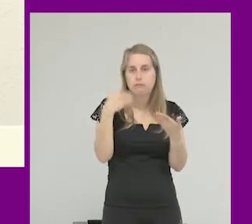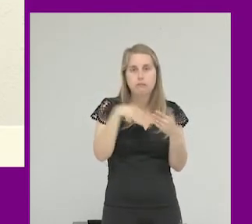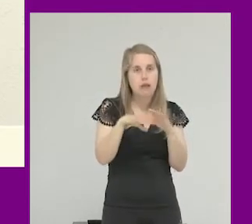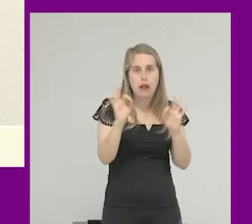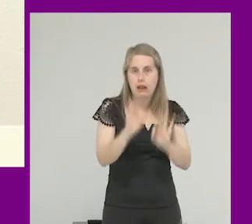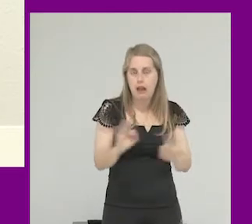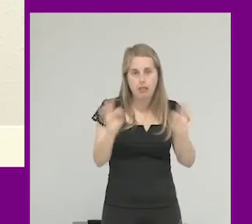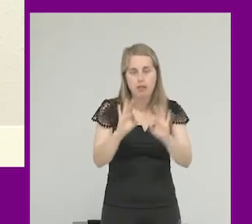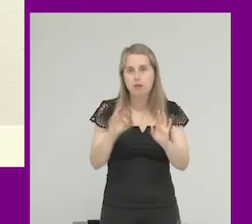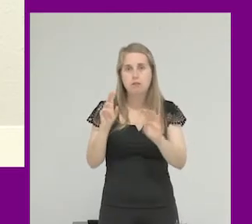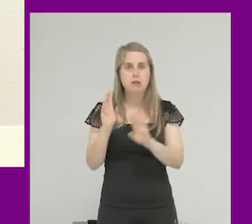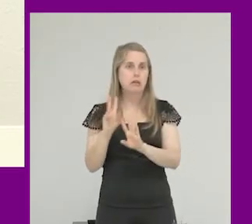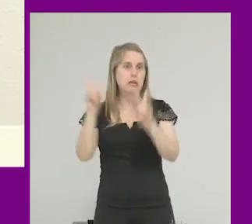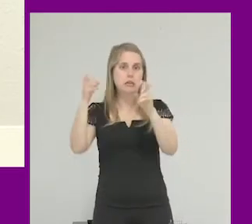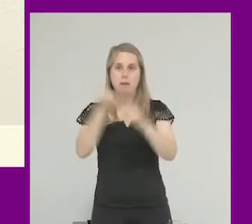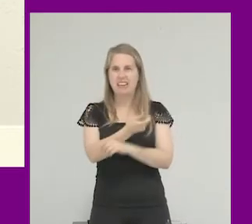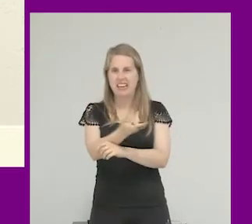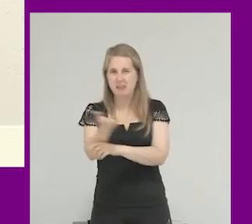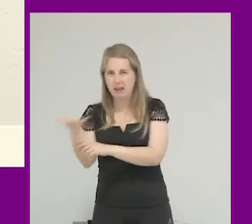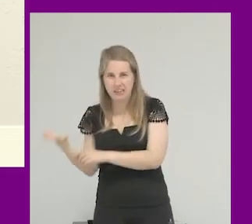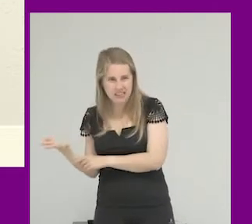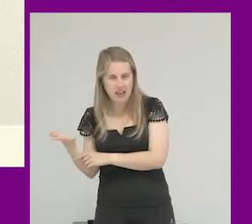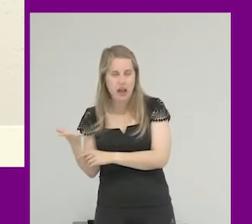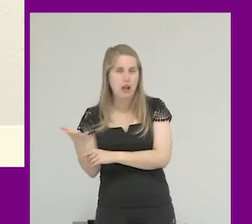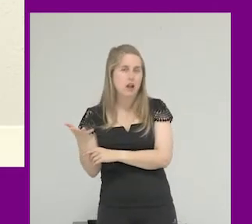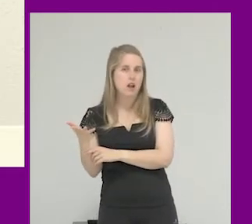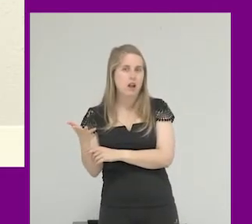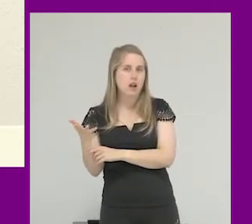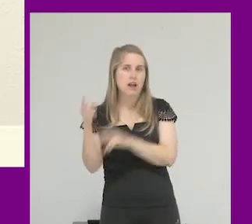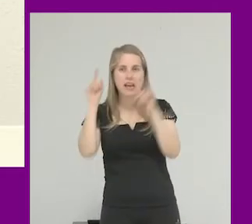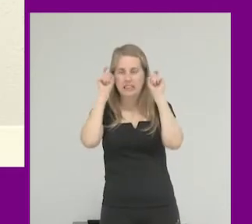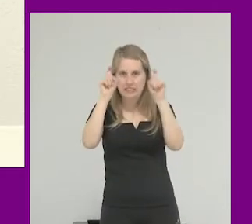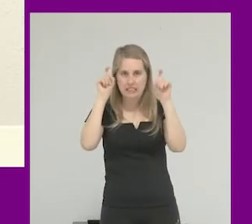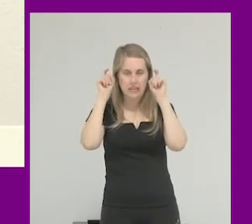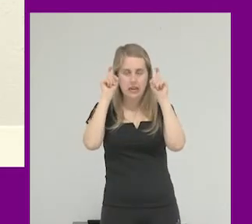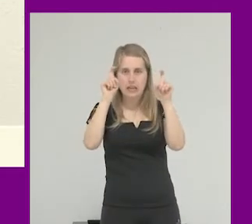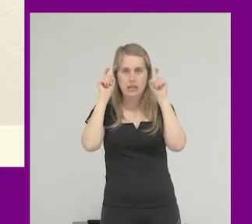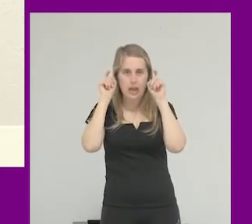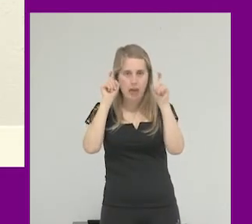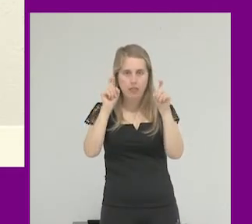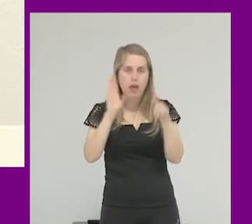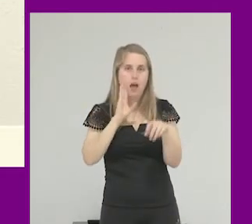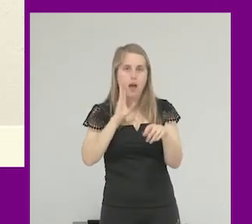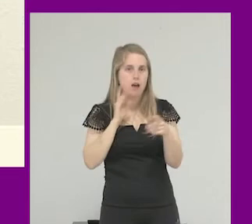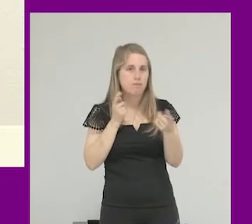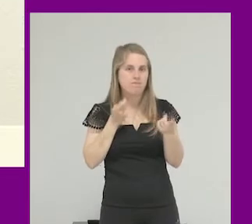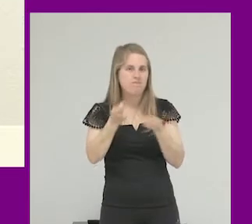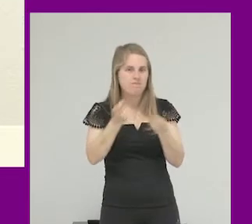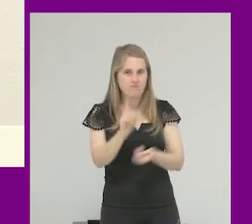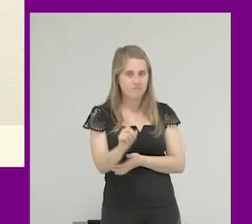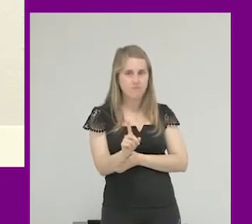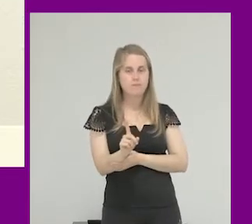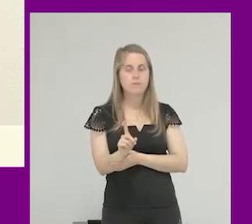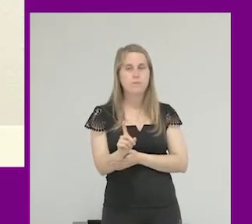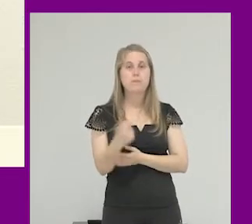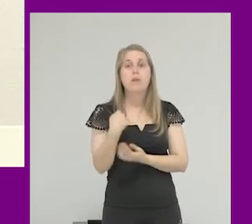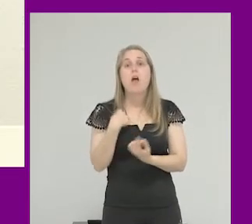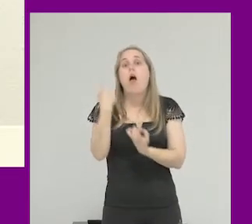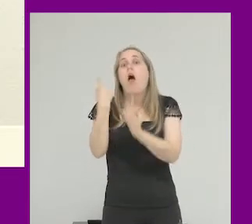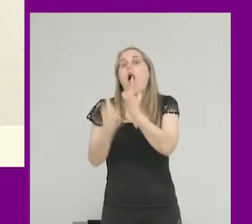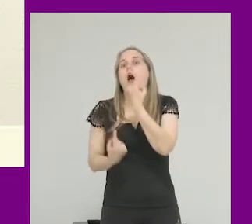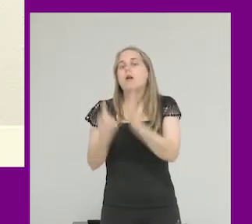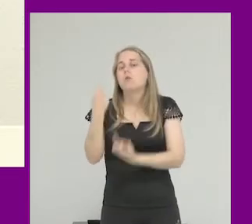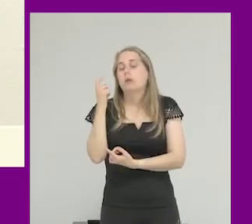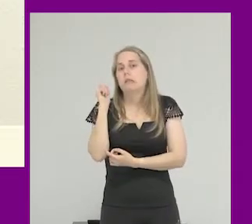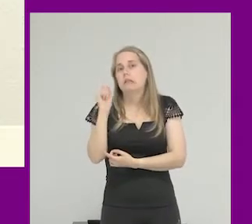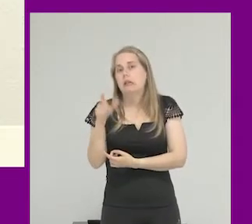tampoco controlan de manera transversal la enseñanza de estas temáticas. Hay algunas, normalmente donde